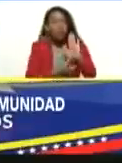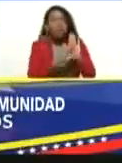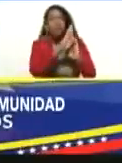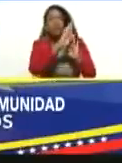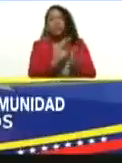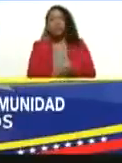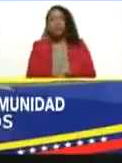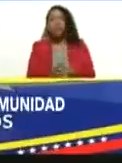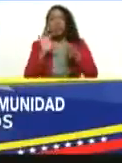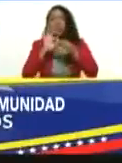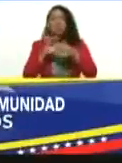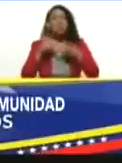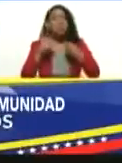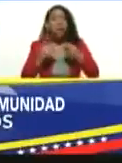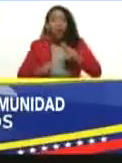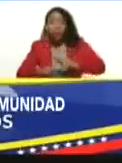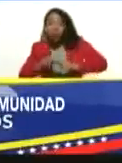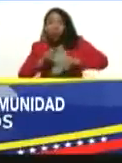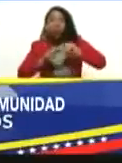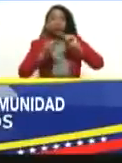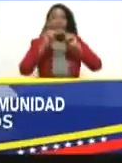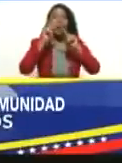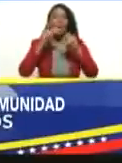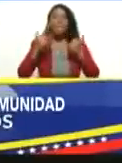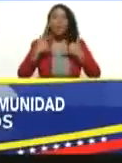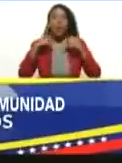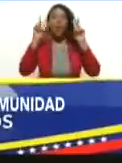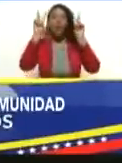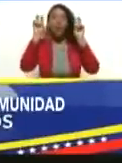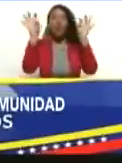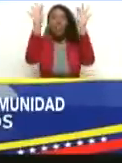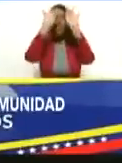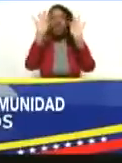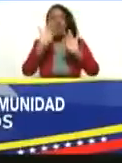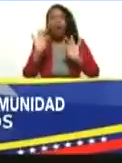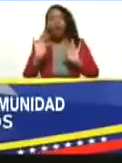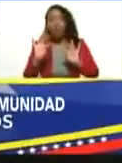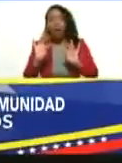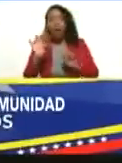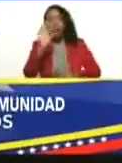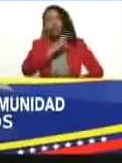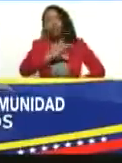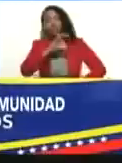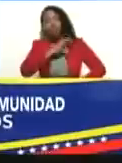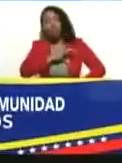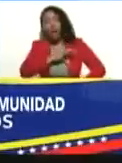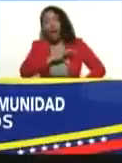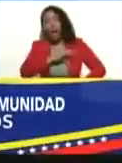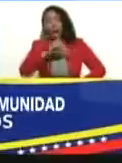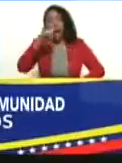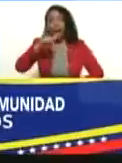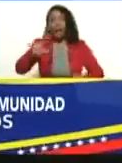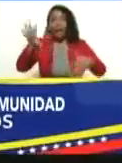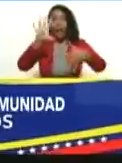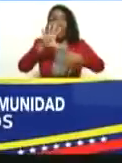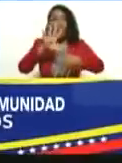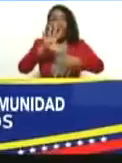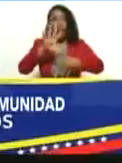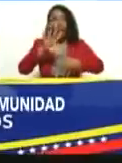la unión para la construcción de un nuevo modelo de sociedad en esta América